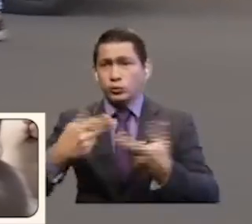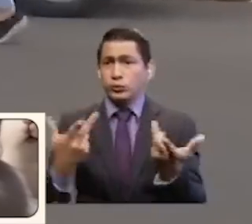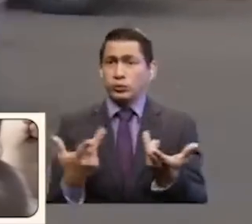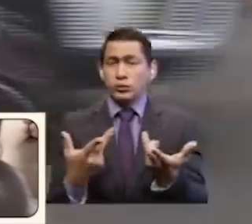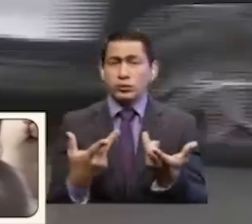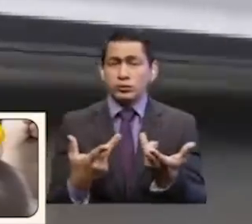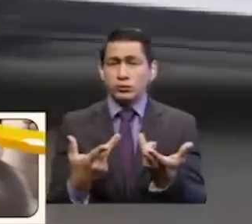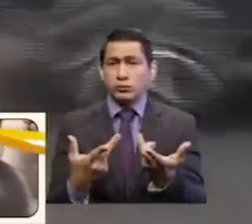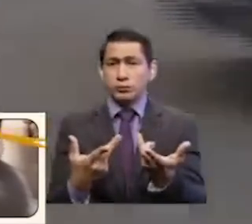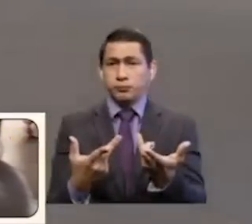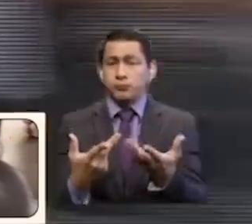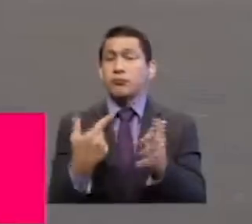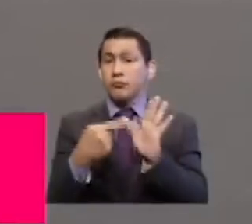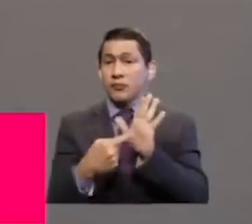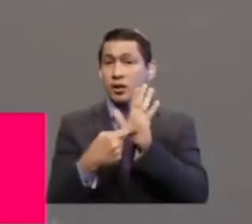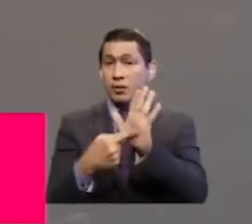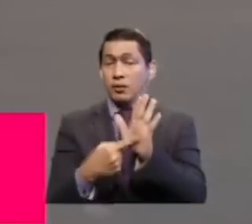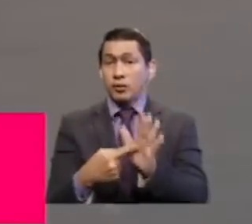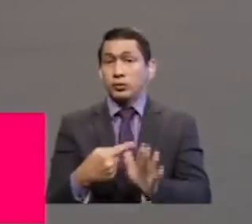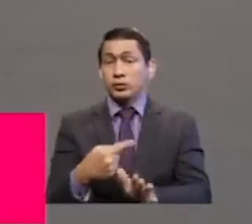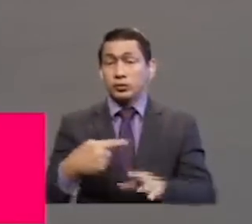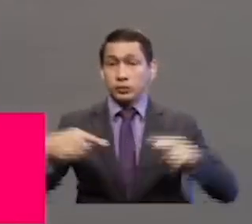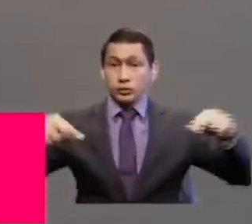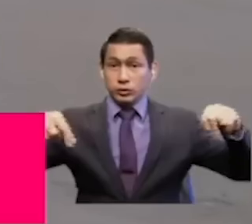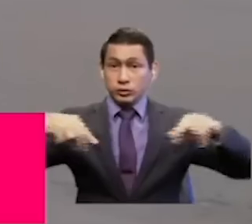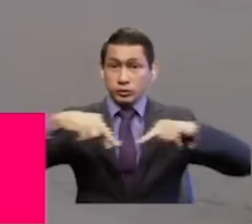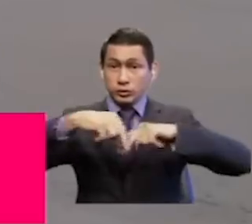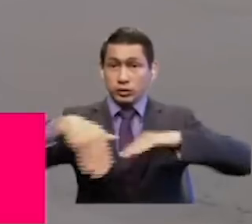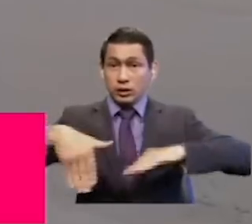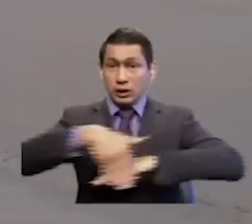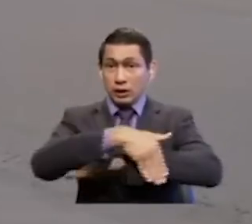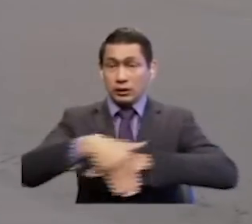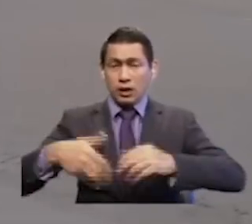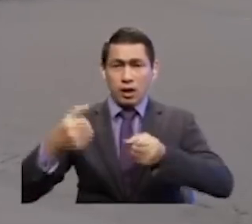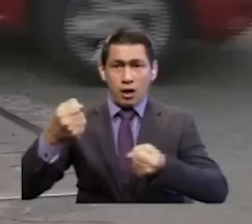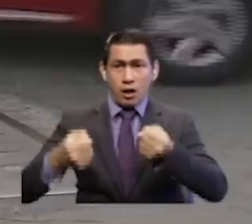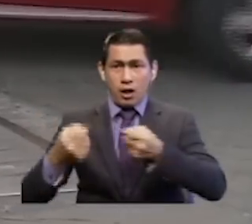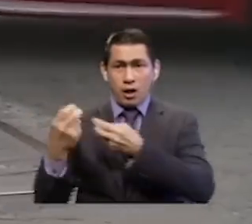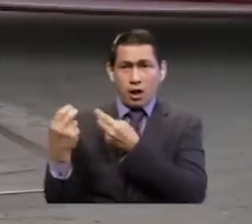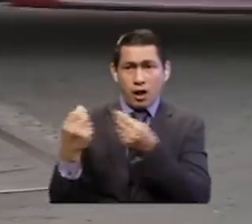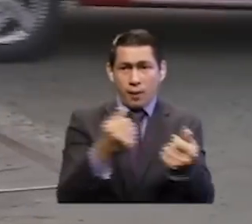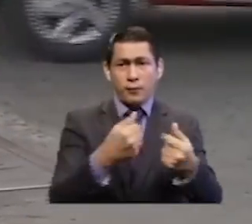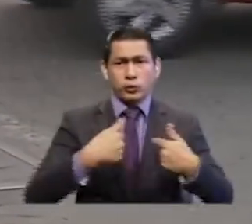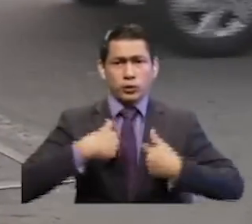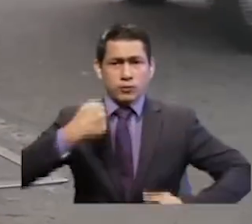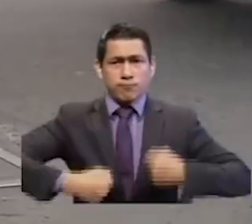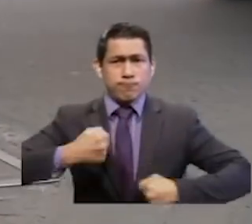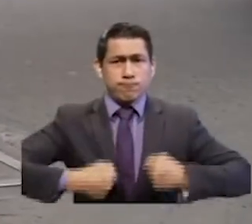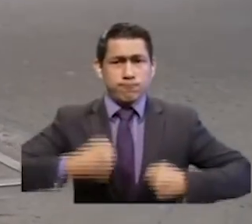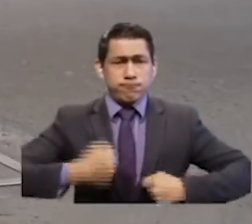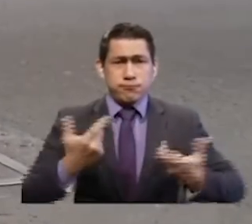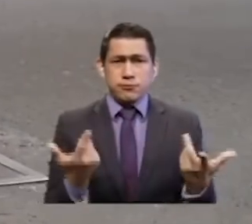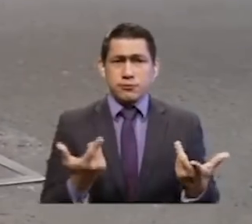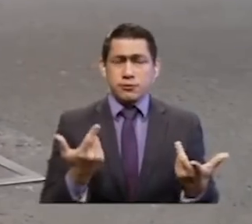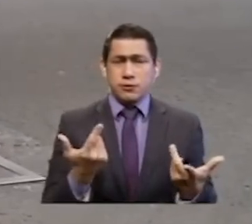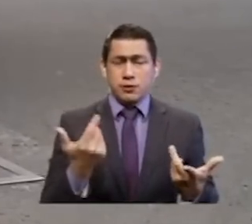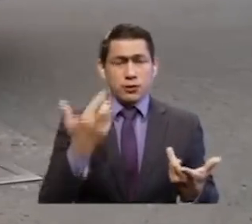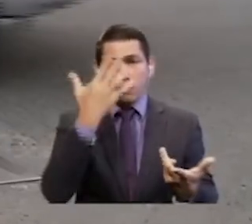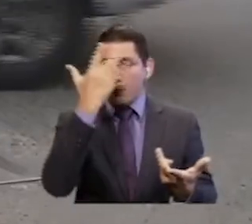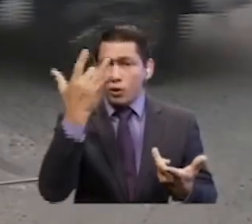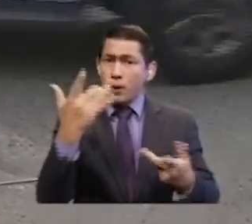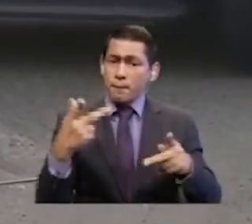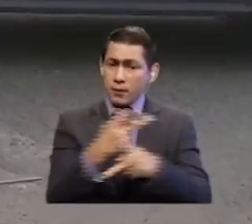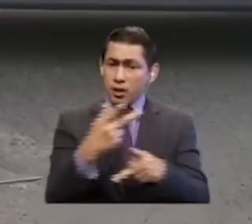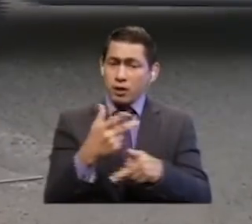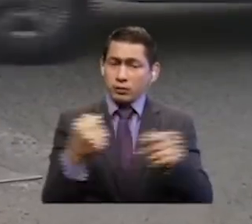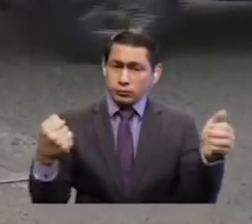como por ejemplo que a veces uno va a cruzar la calle y se le viene un carro encima y tiene que correr durísimo porque si no, lo matan.